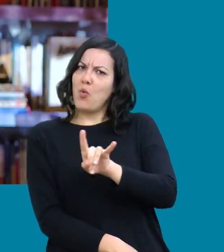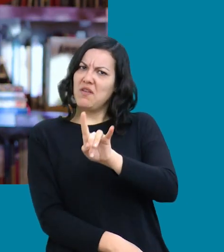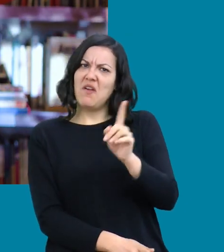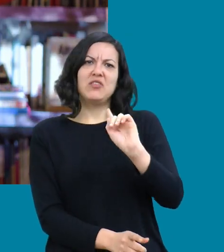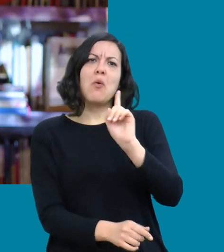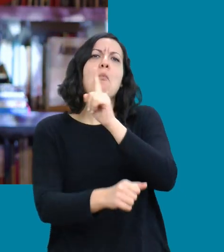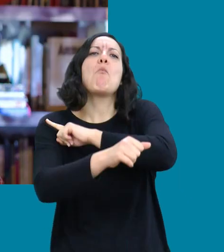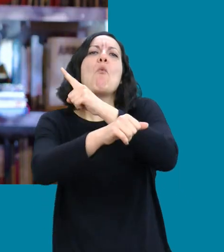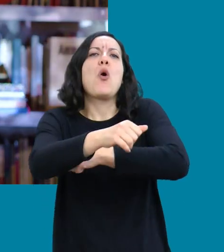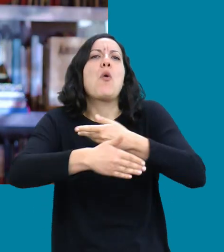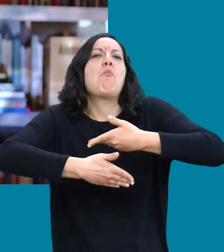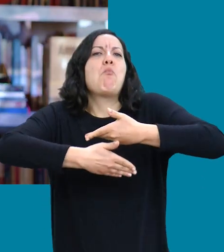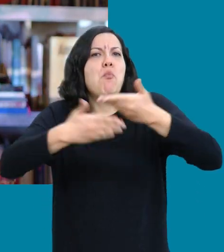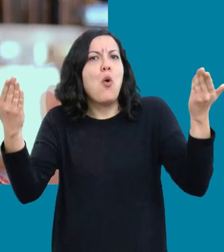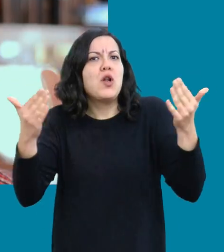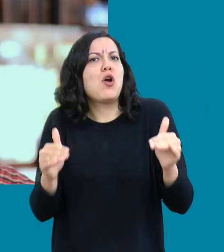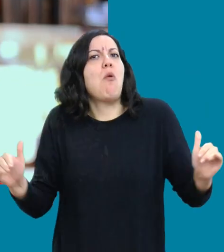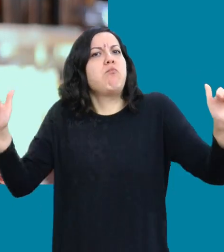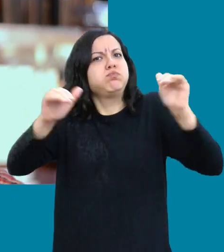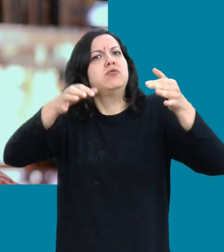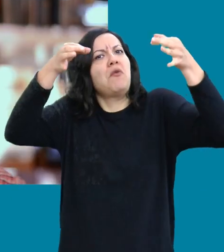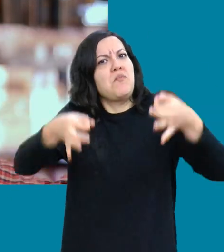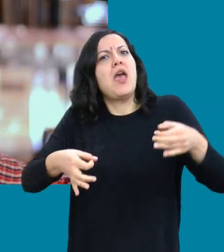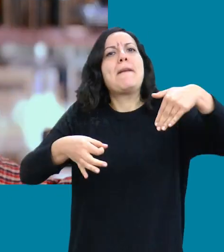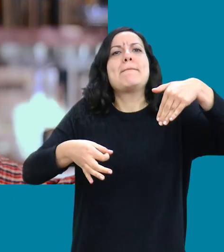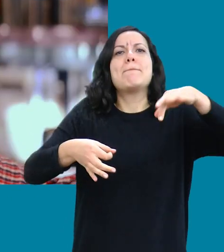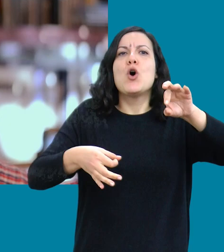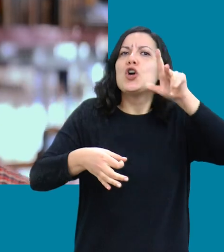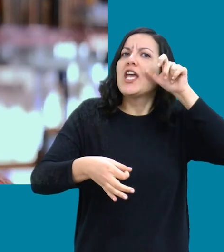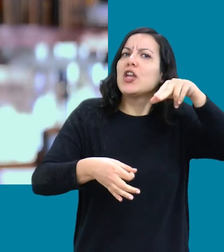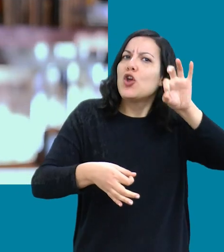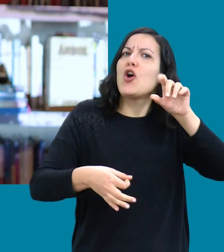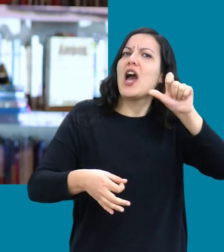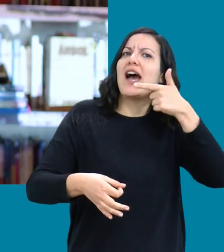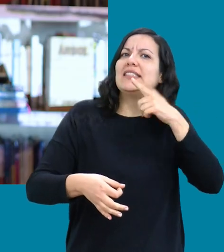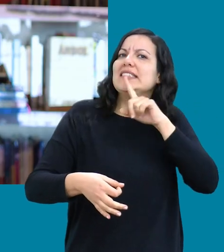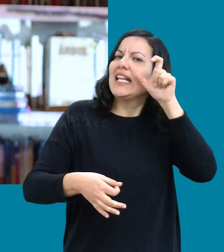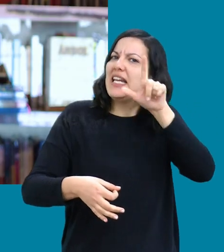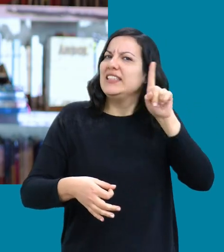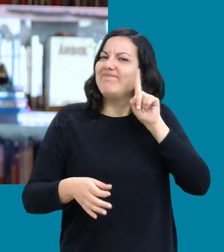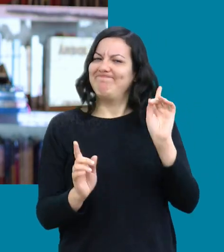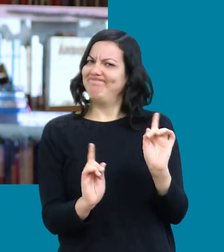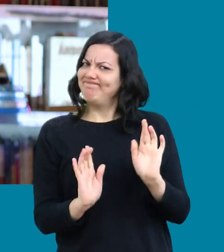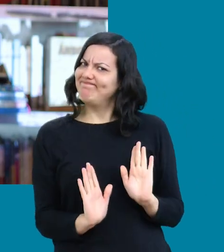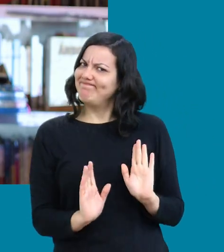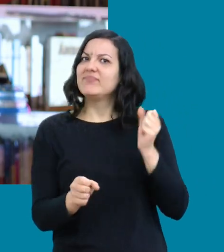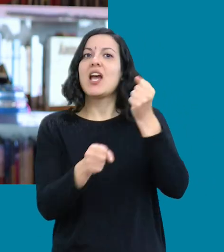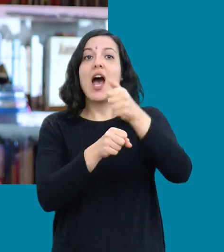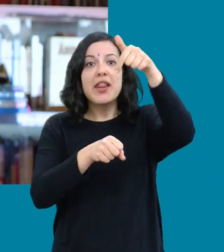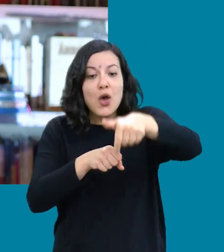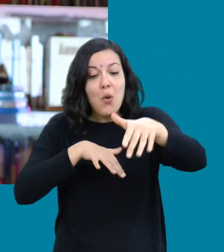un poder público o una escala tal que habla a la altura de Mariano Moreno y Castelli. Hasta hoy, el